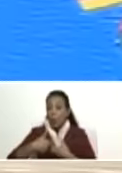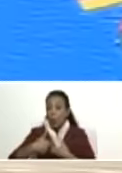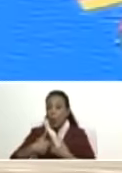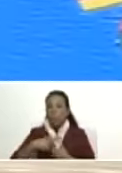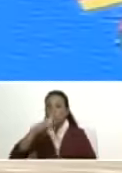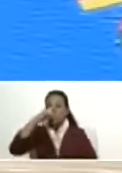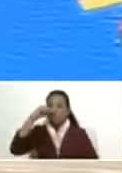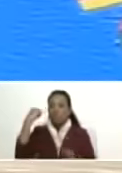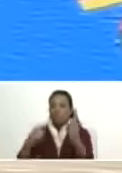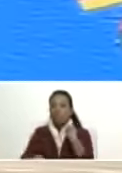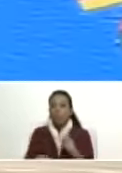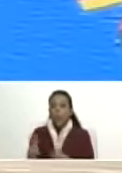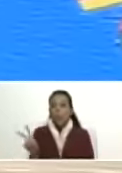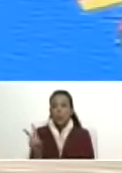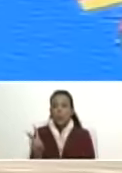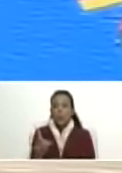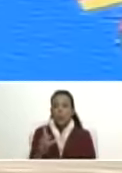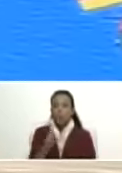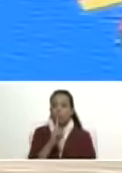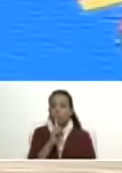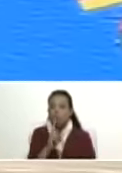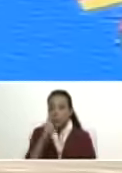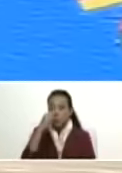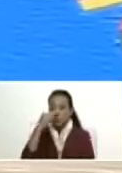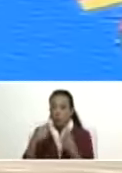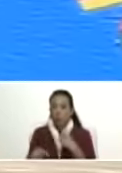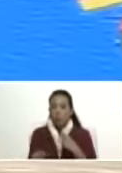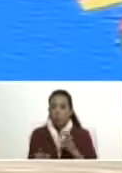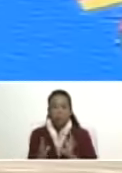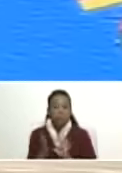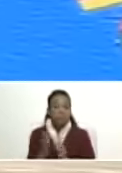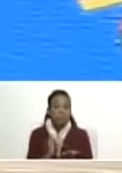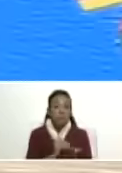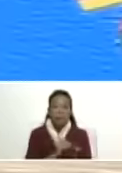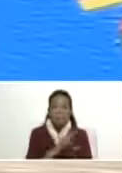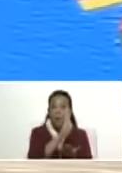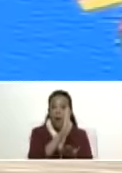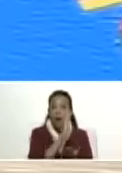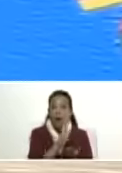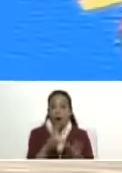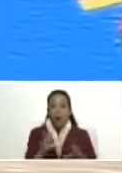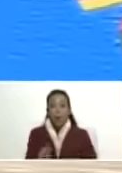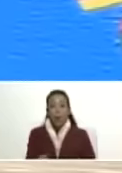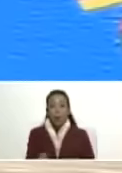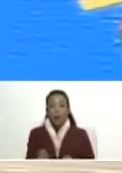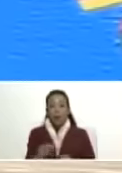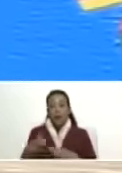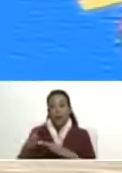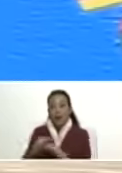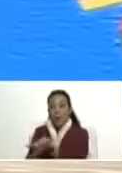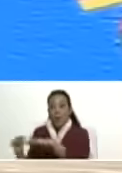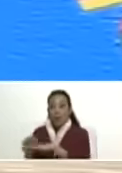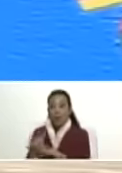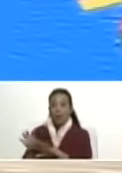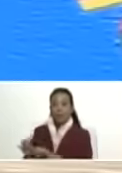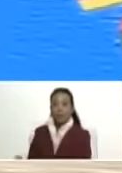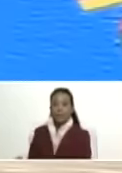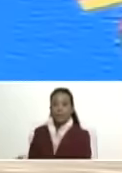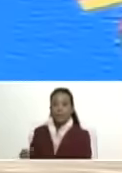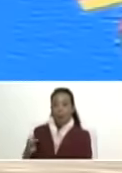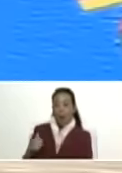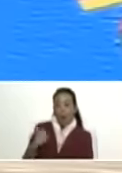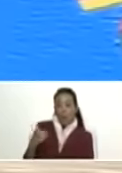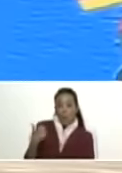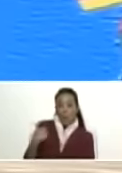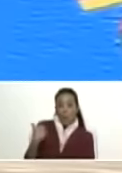venganza contra Venezuela. La ExxonMobil se posiciona en Guyana y